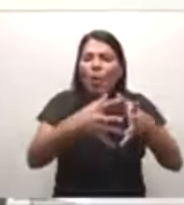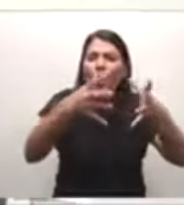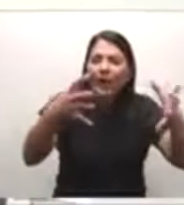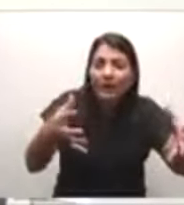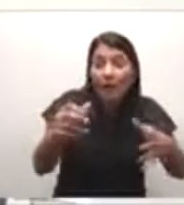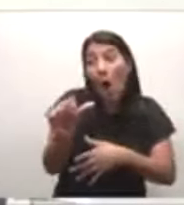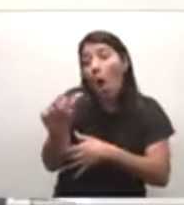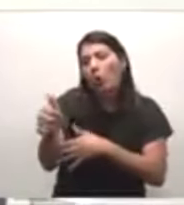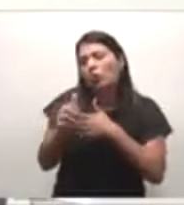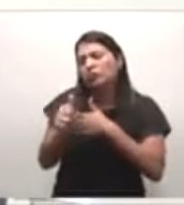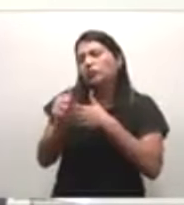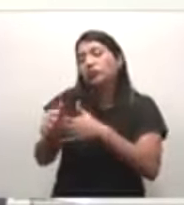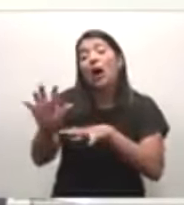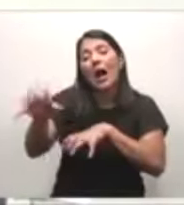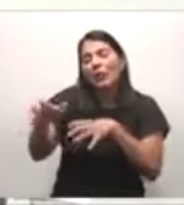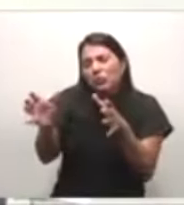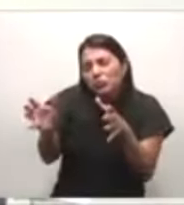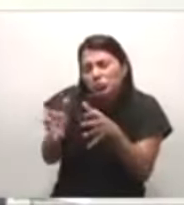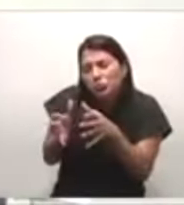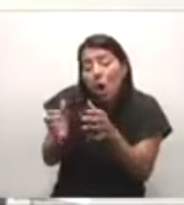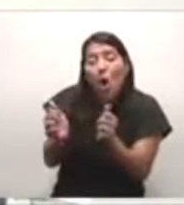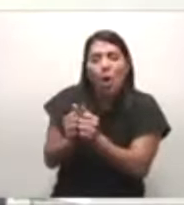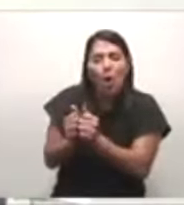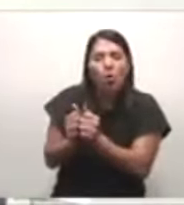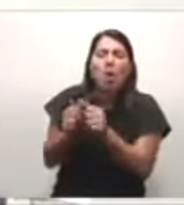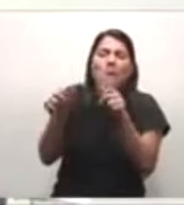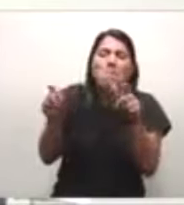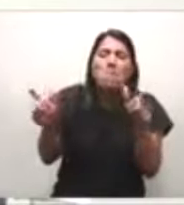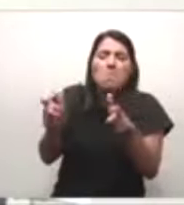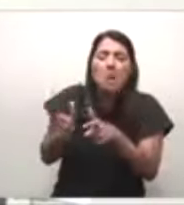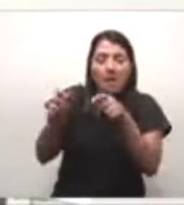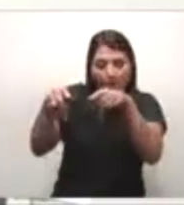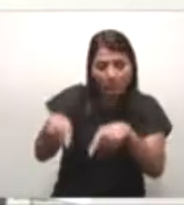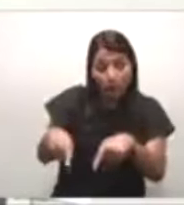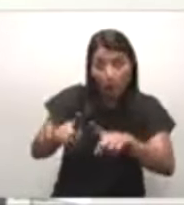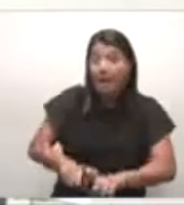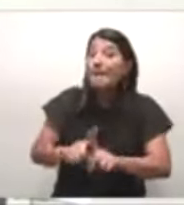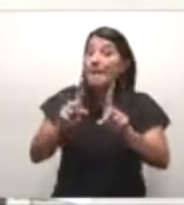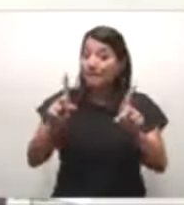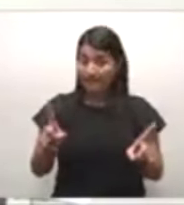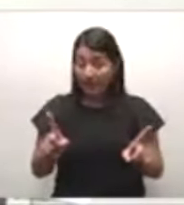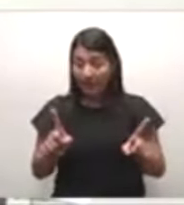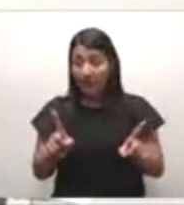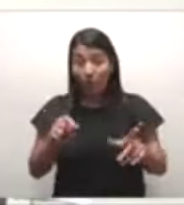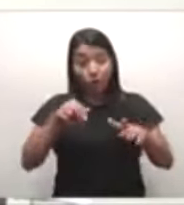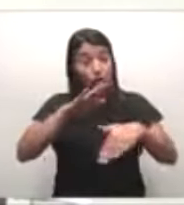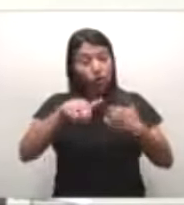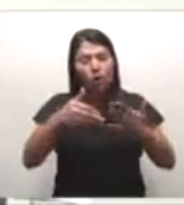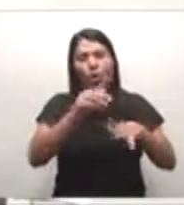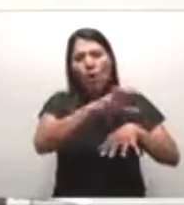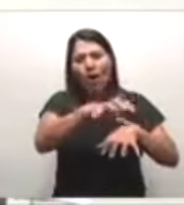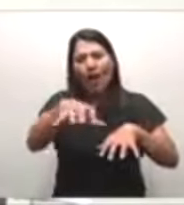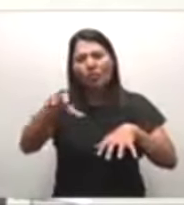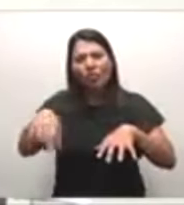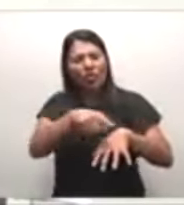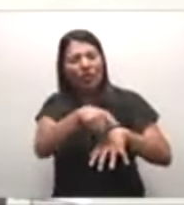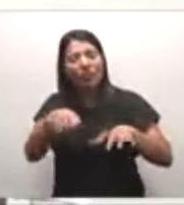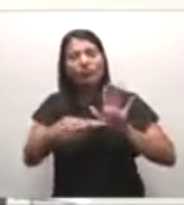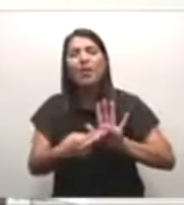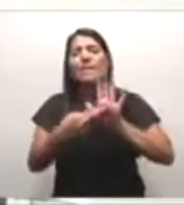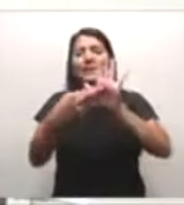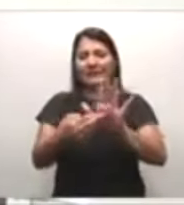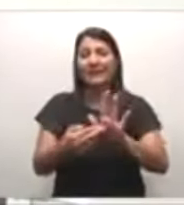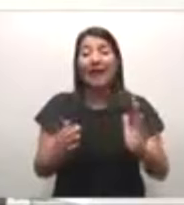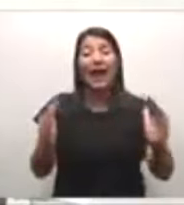poblados. Pero en uno u otro caso, se trata del hogar de miles de costarricenses que anhelan y tienen